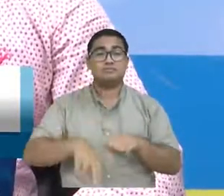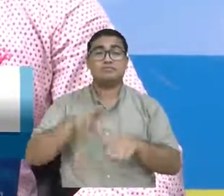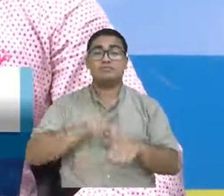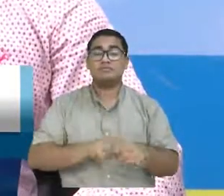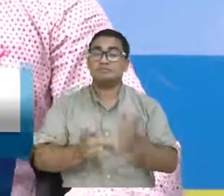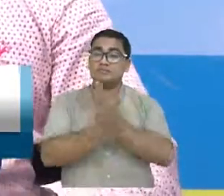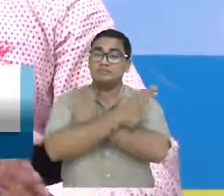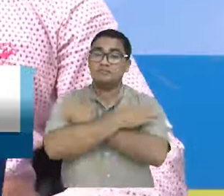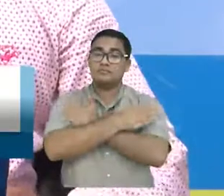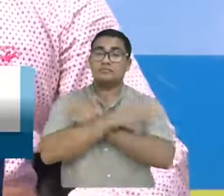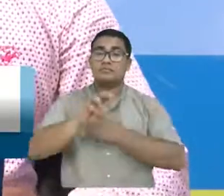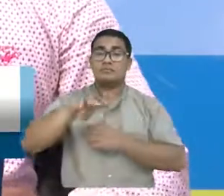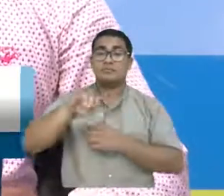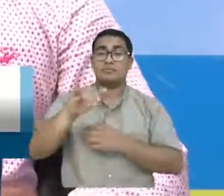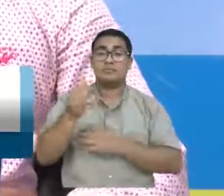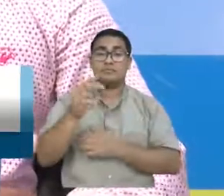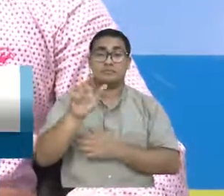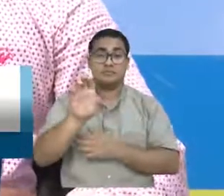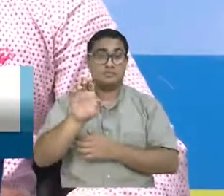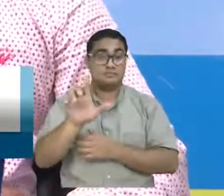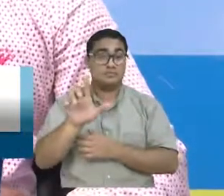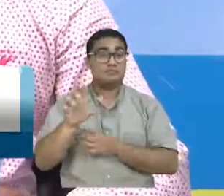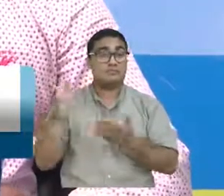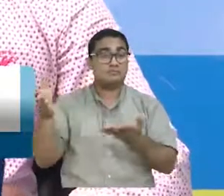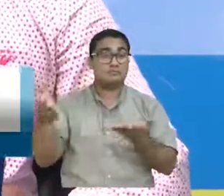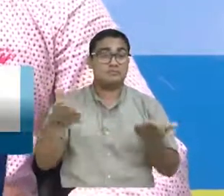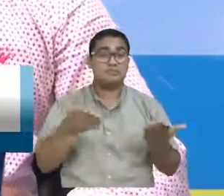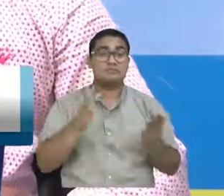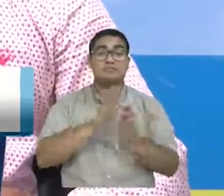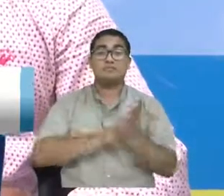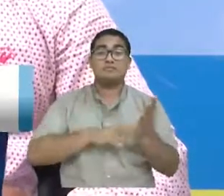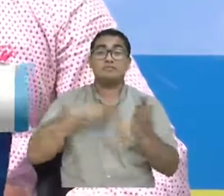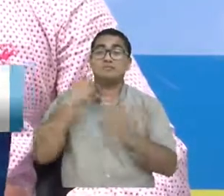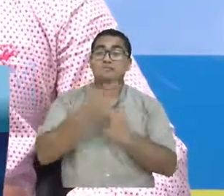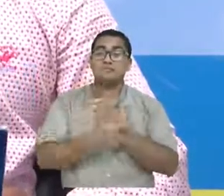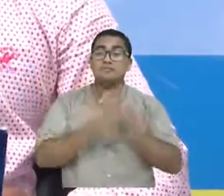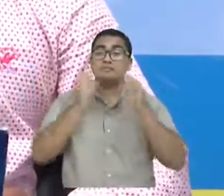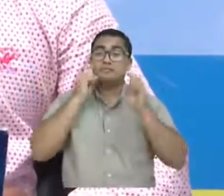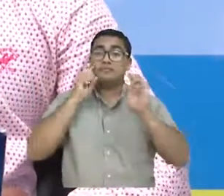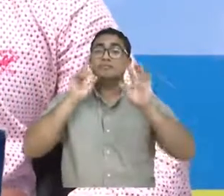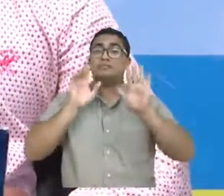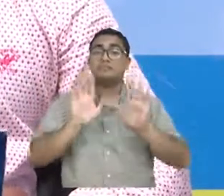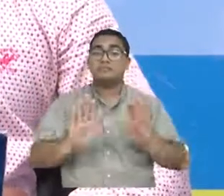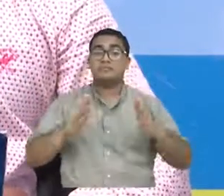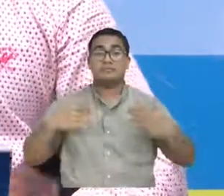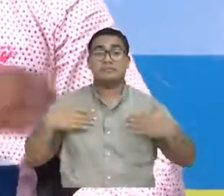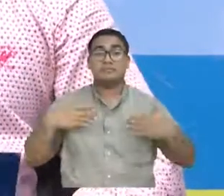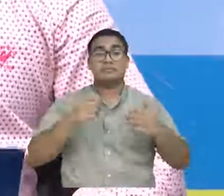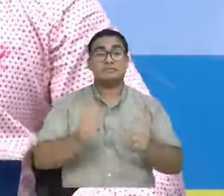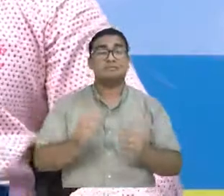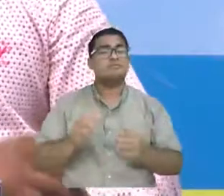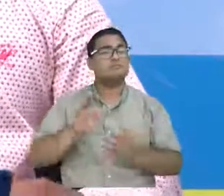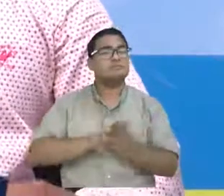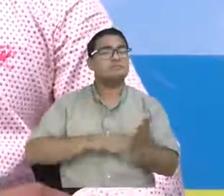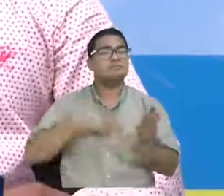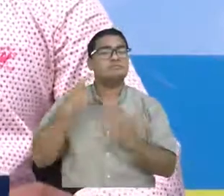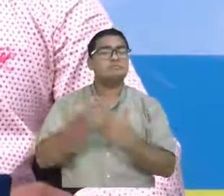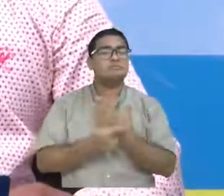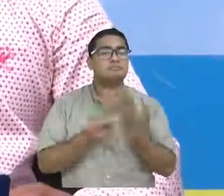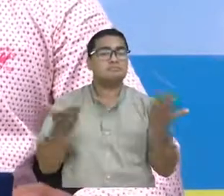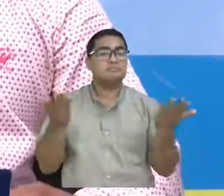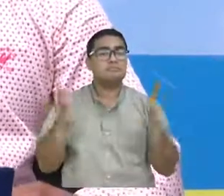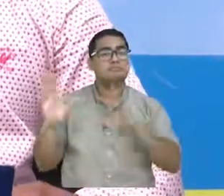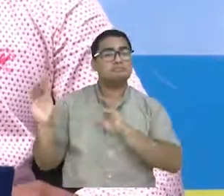Nacional. Les saluda Miguel Carranza Mena y les doy la bienvenida a un programa más de Prevenir es Salud, un programa donde conversamos sobre